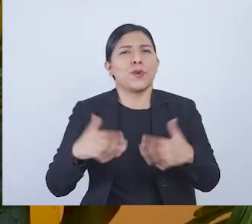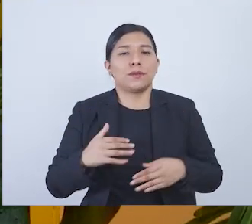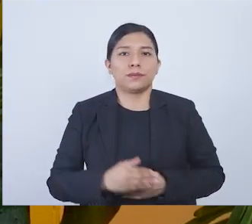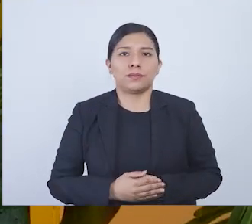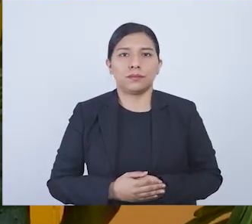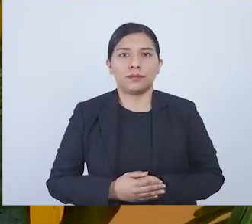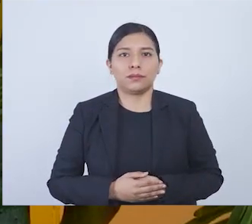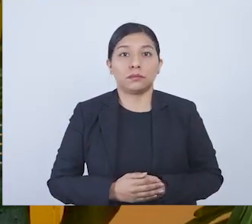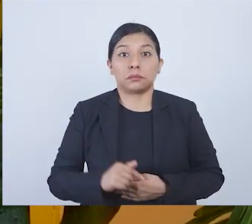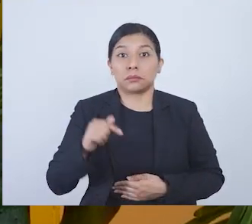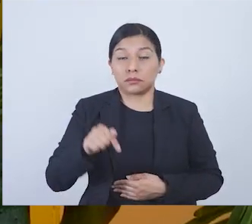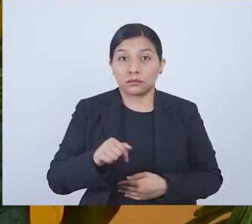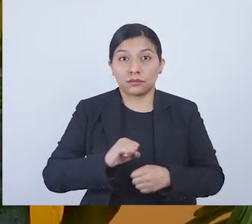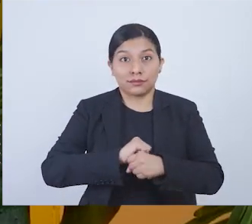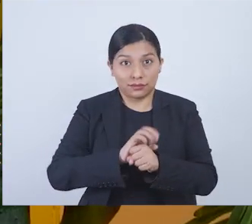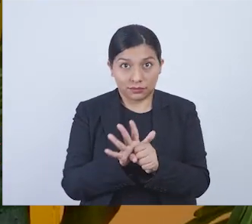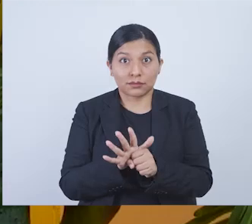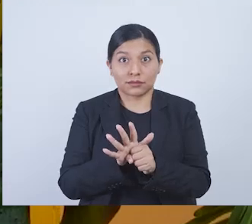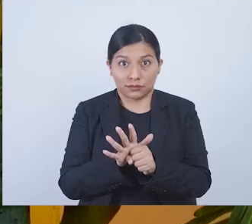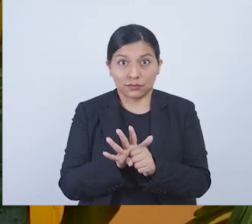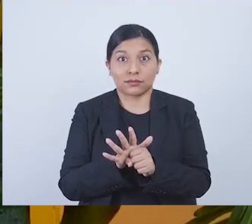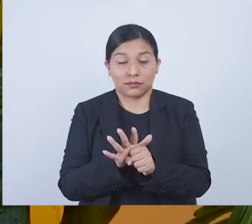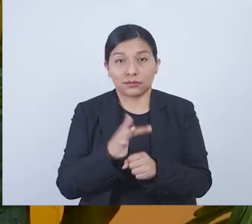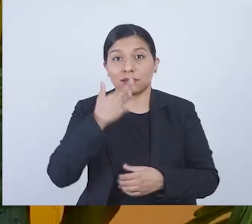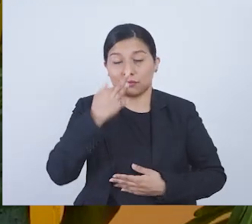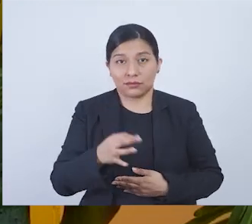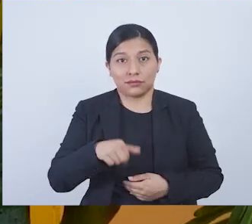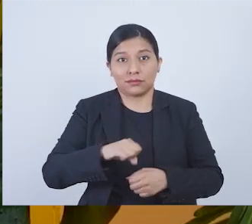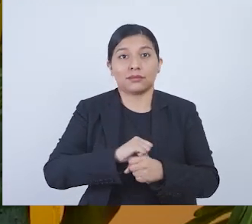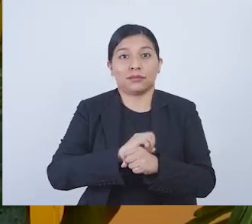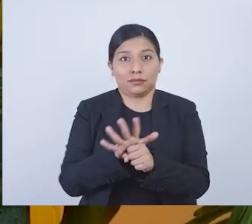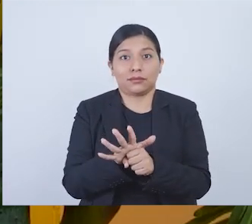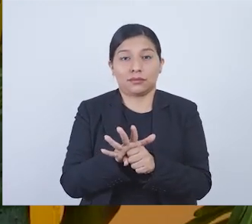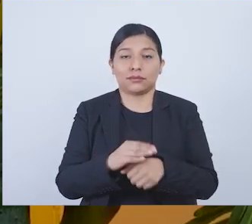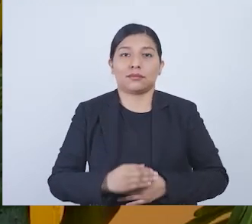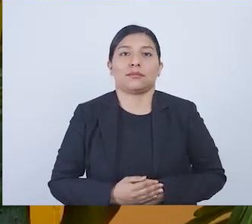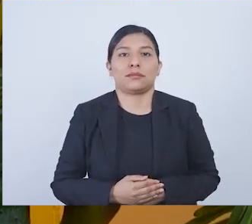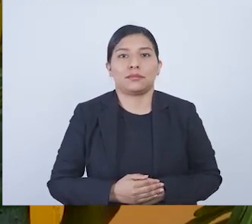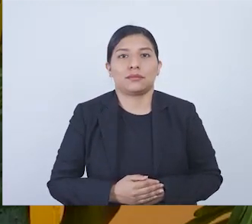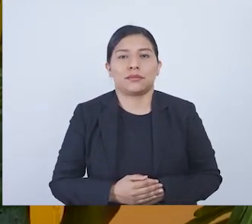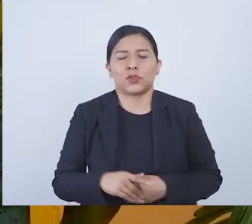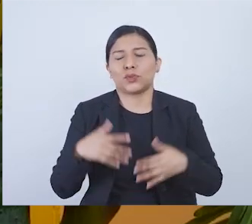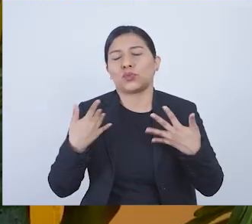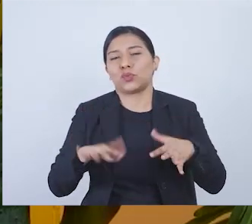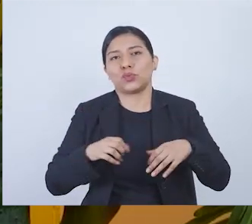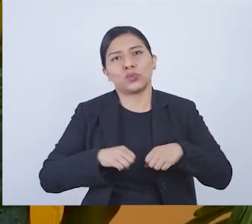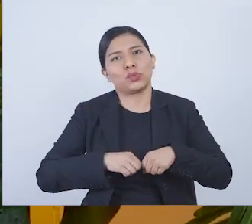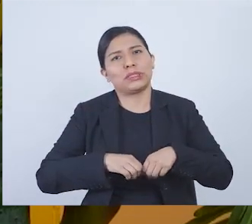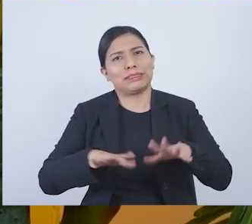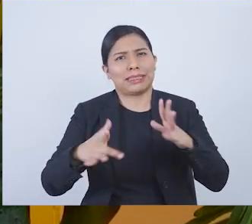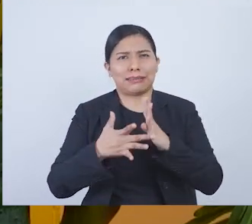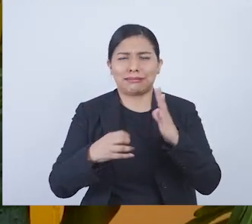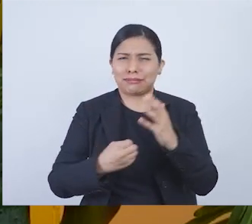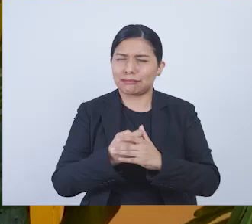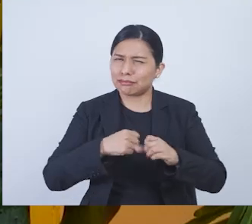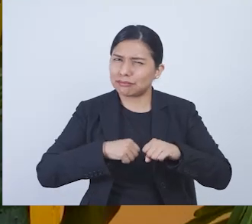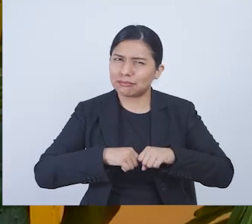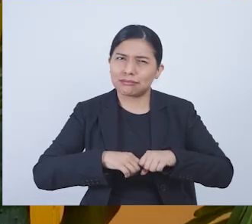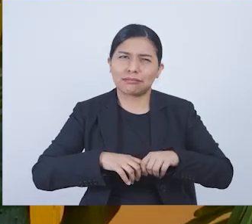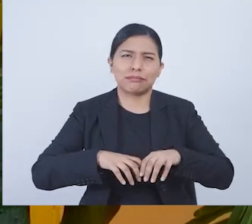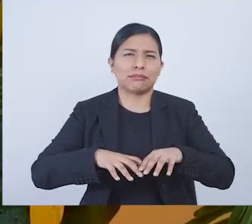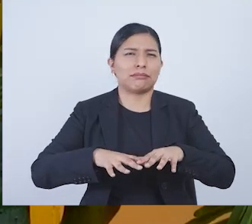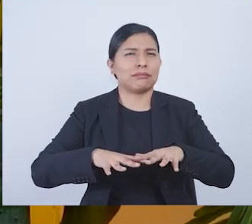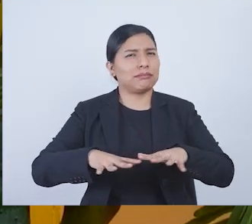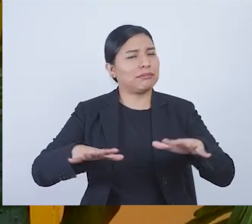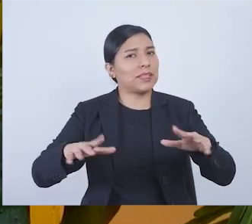que tenemos una pandemia, que tenemos también el auge de la tecnología y todo eso acelera